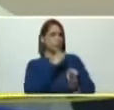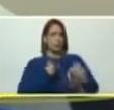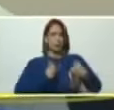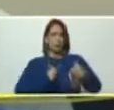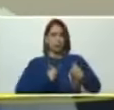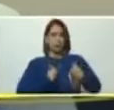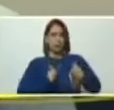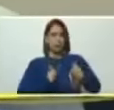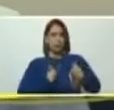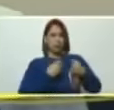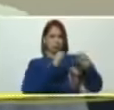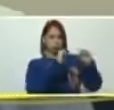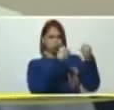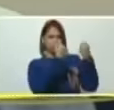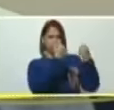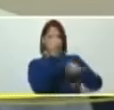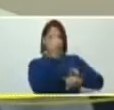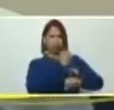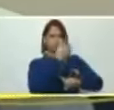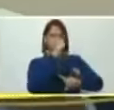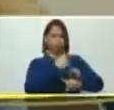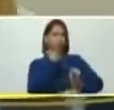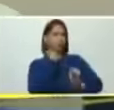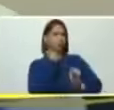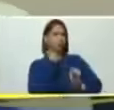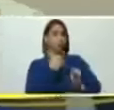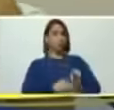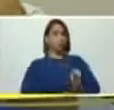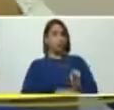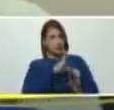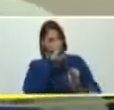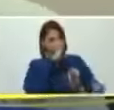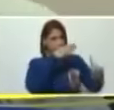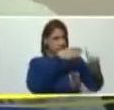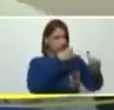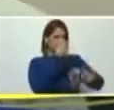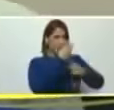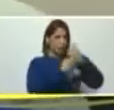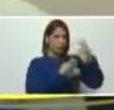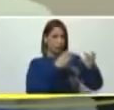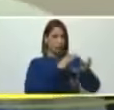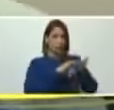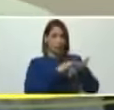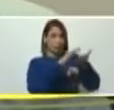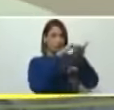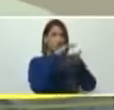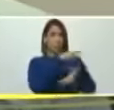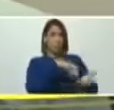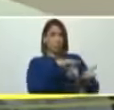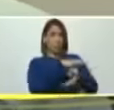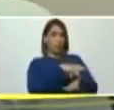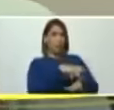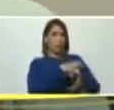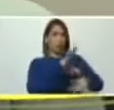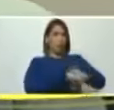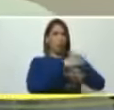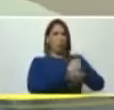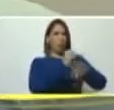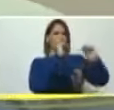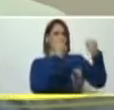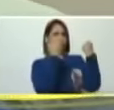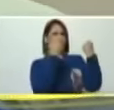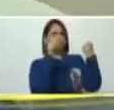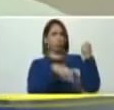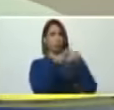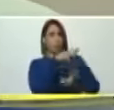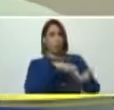generado el bloqueo, las sanciones, las pandemias, bueno, irnos a la calle a resolver los problemas que nos generó el bloqueo y las sanciones, los problemas